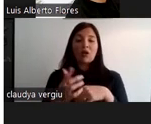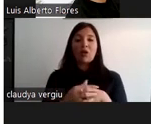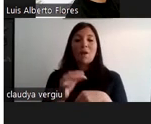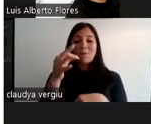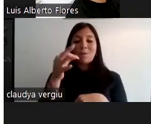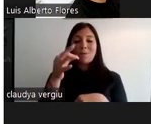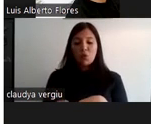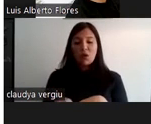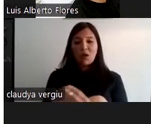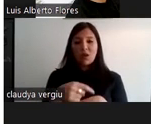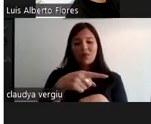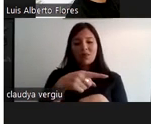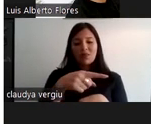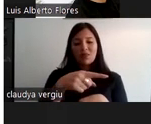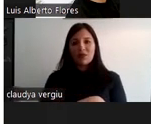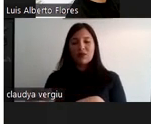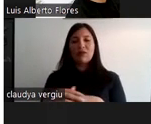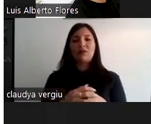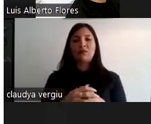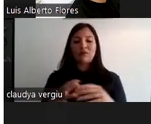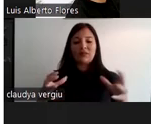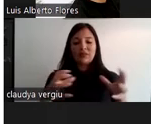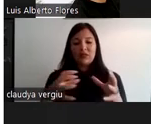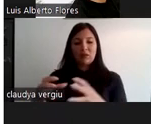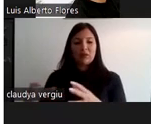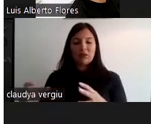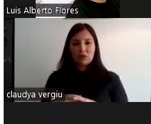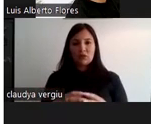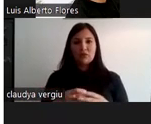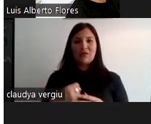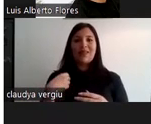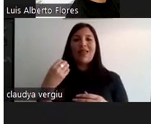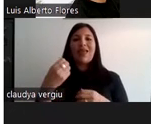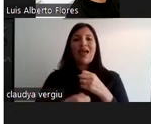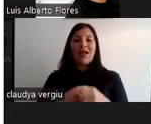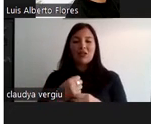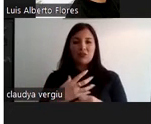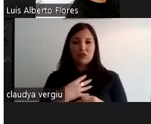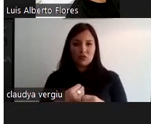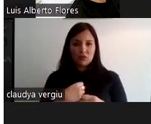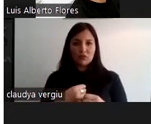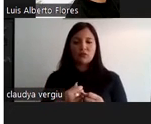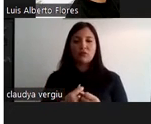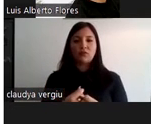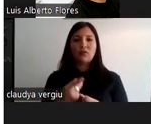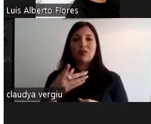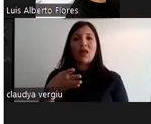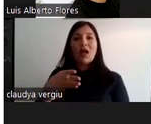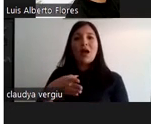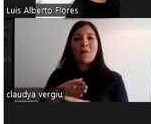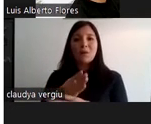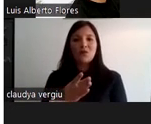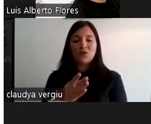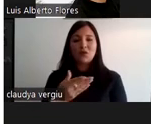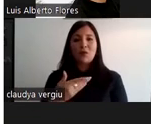pero estaríamos agarrando a diferentes segmentos generacionales entonces hay que aprovechar no solo brindar